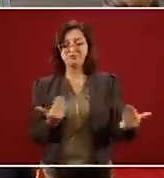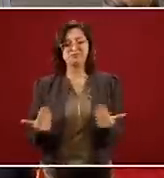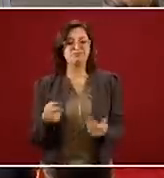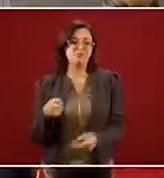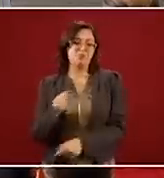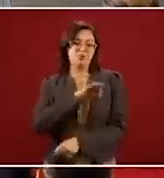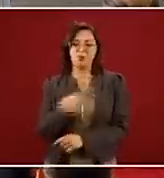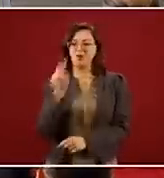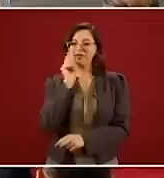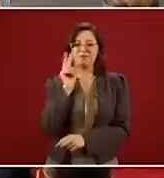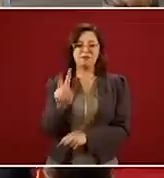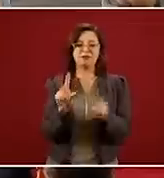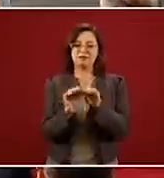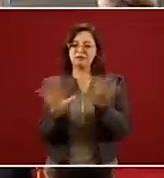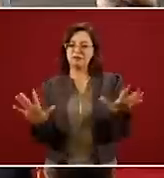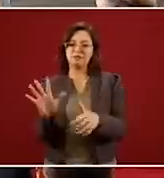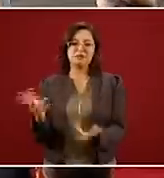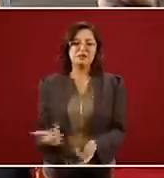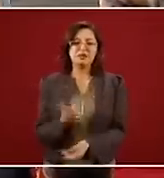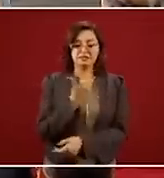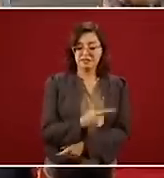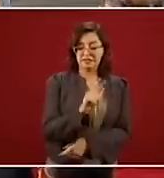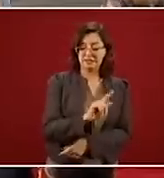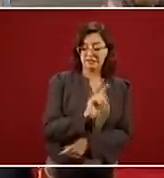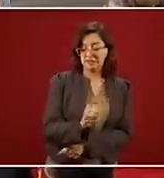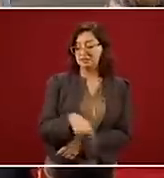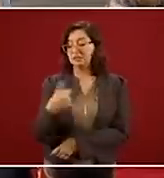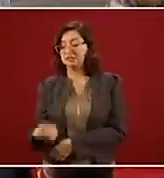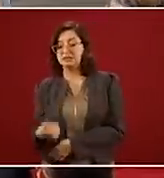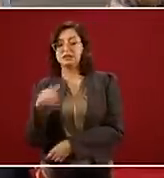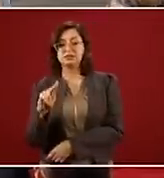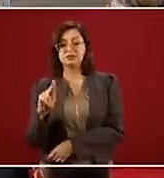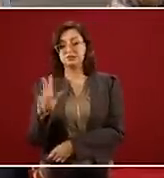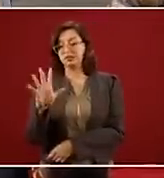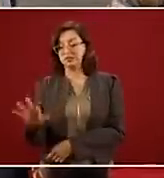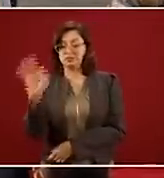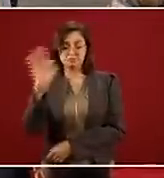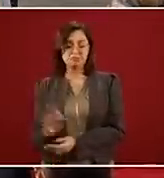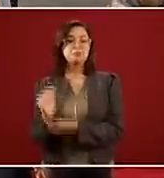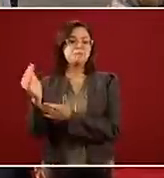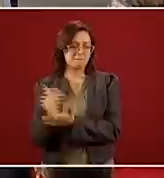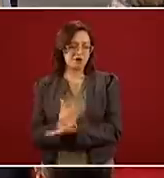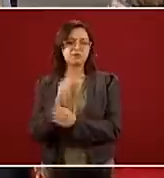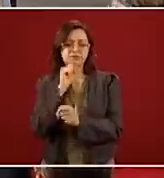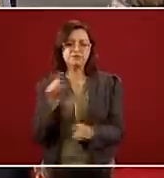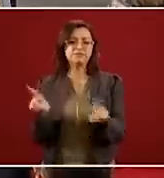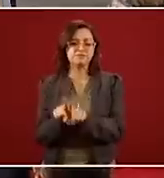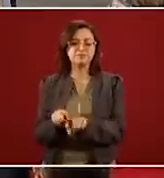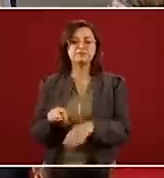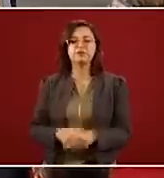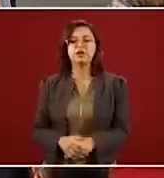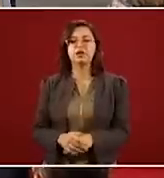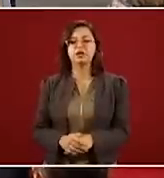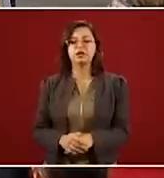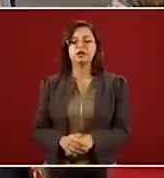ustedes observan aquí la diferencia de 7.70 a 6.85. Entonces, Pemex